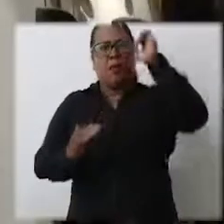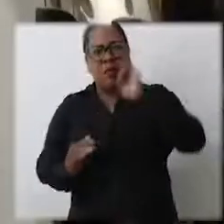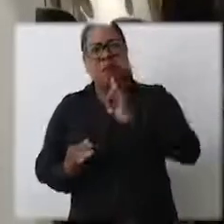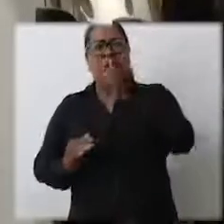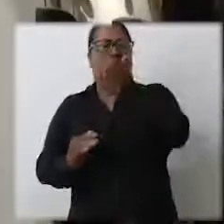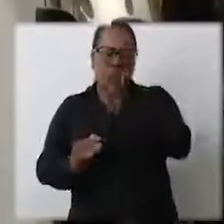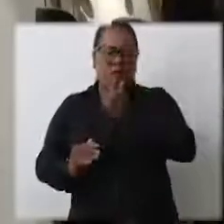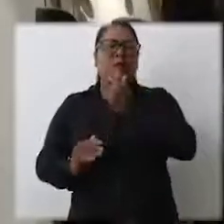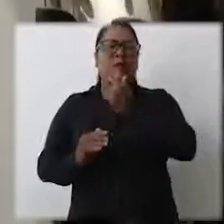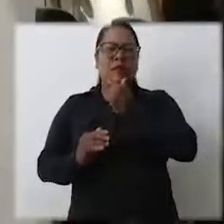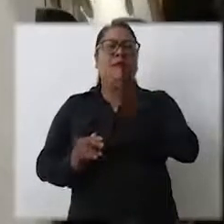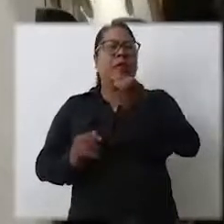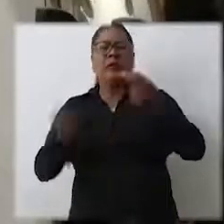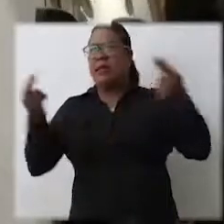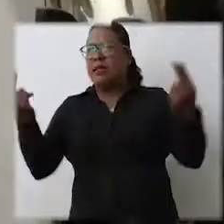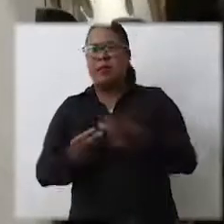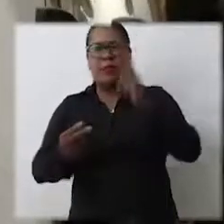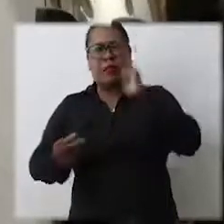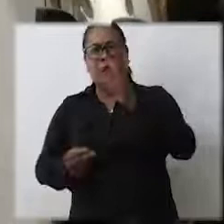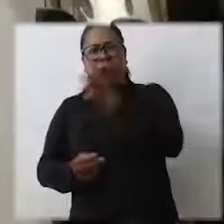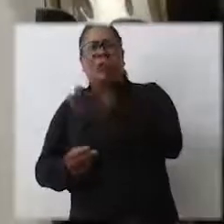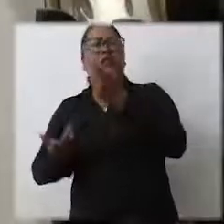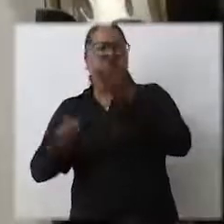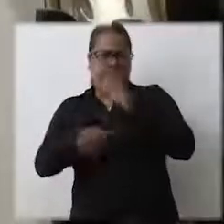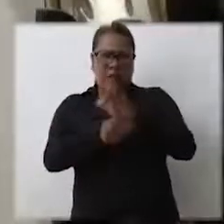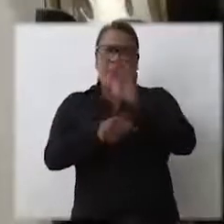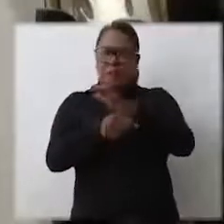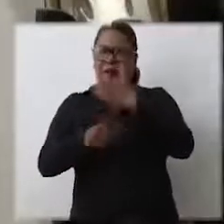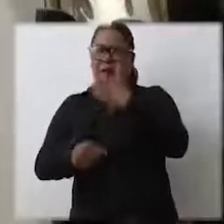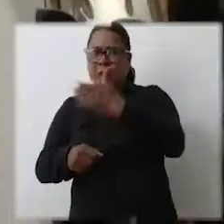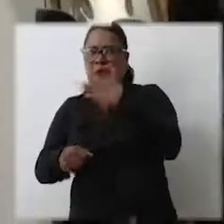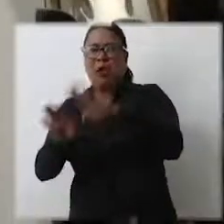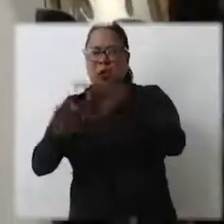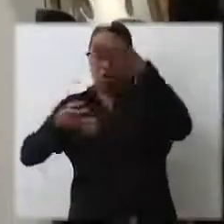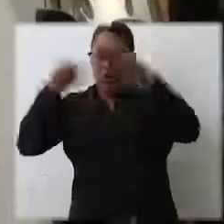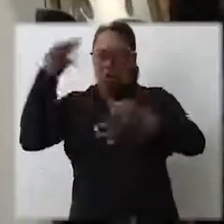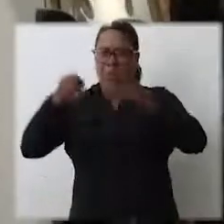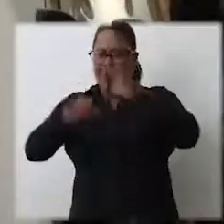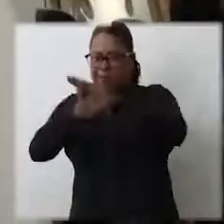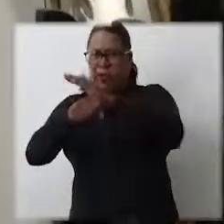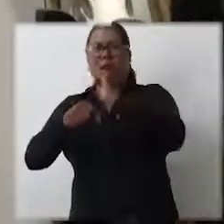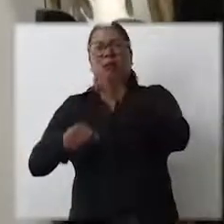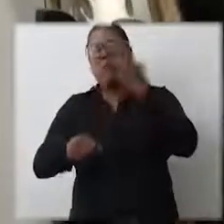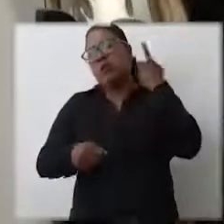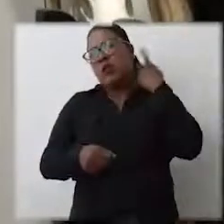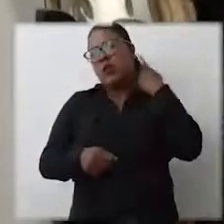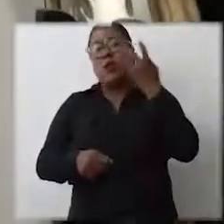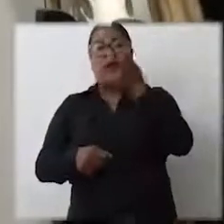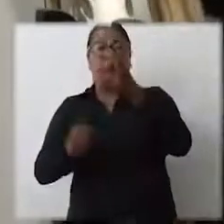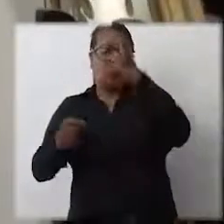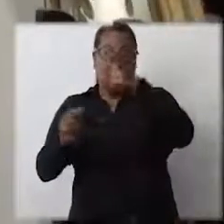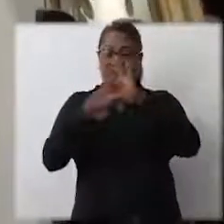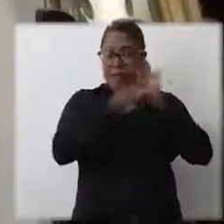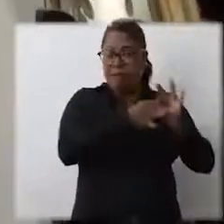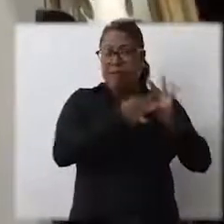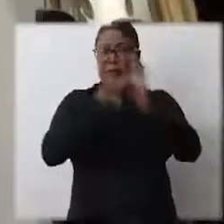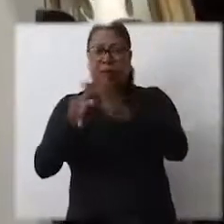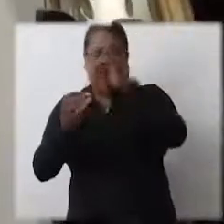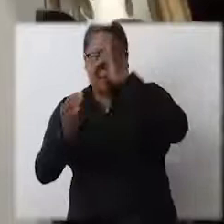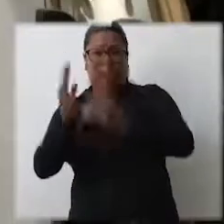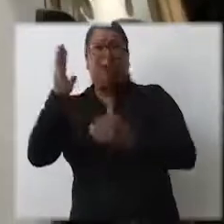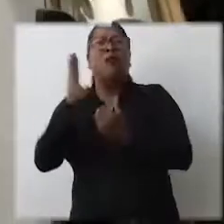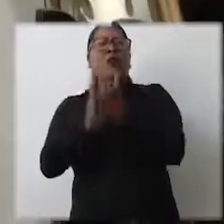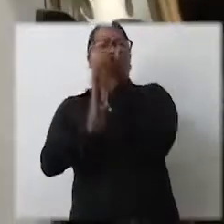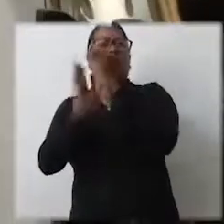comprometido, responsable y abierto a nuevos espacios de expresión y acción ciudadana. De ahí la importancia